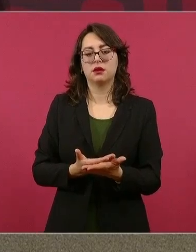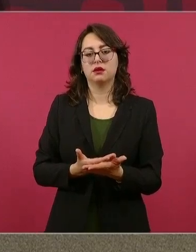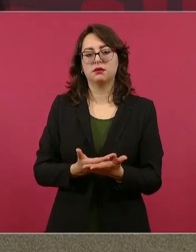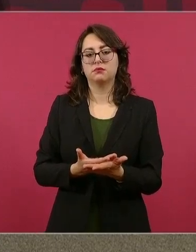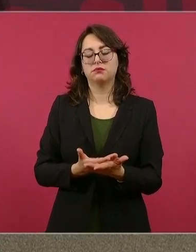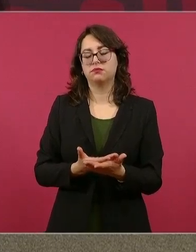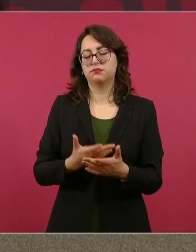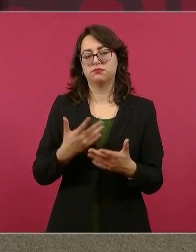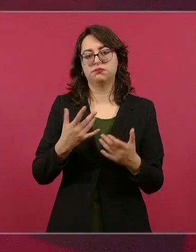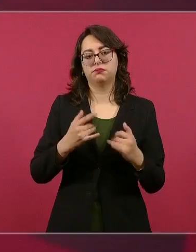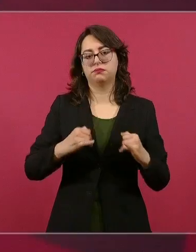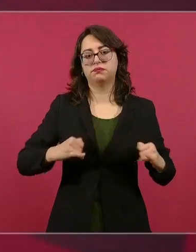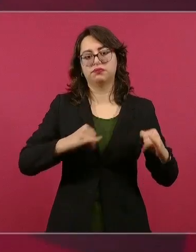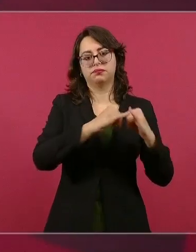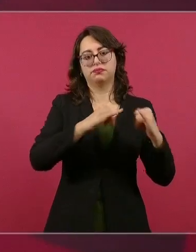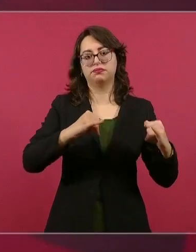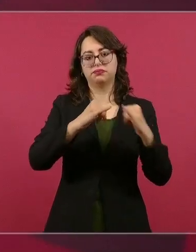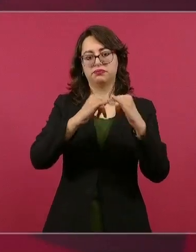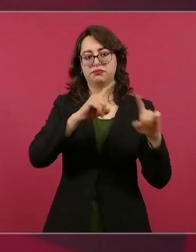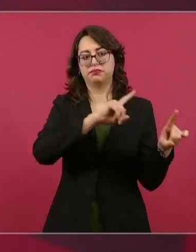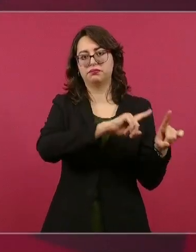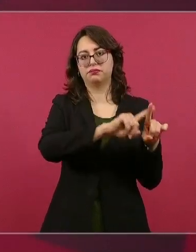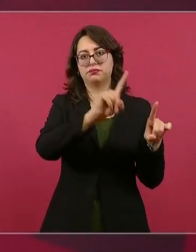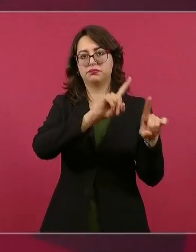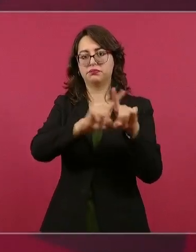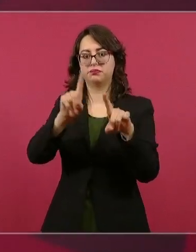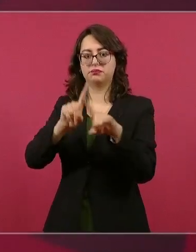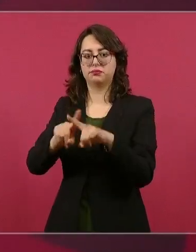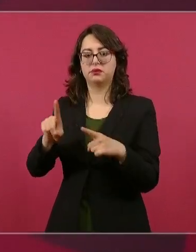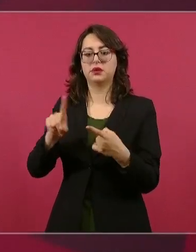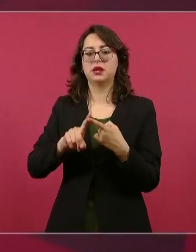pues todas las dependencias, gobernación,